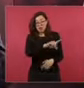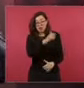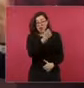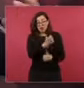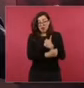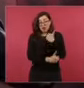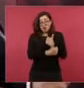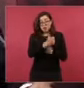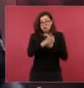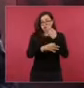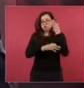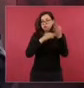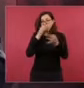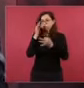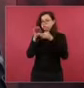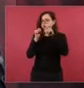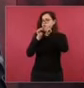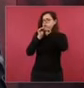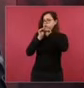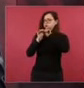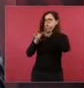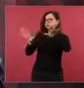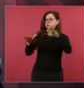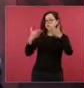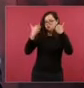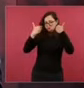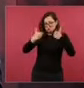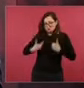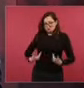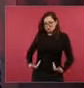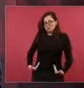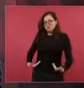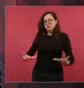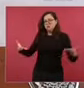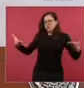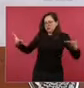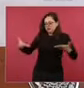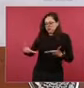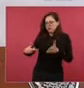se den a conocer,